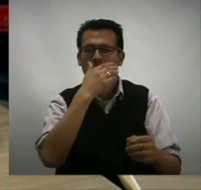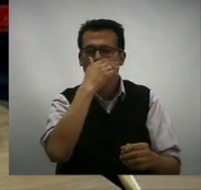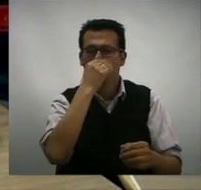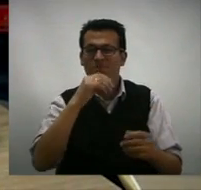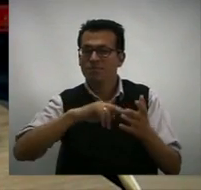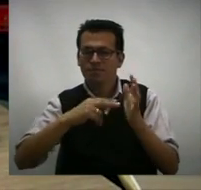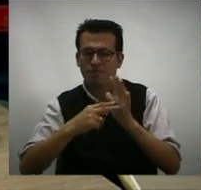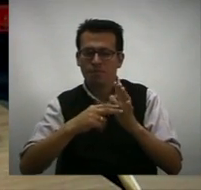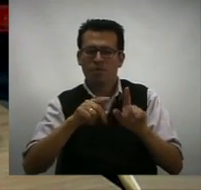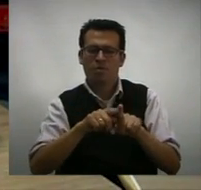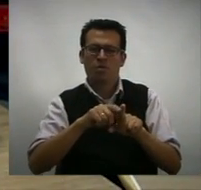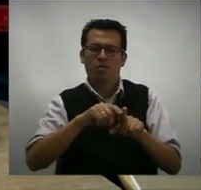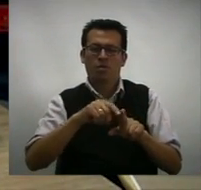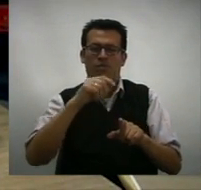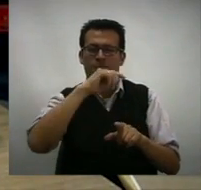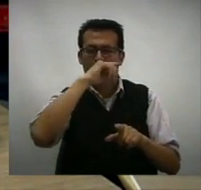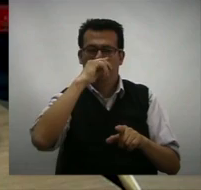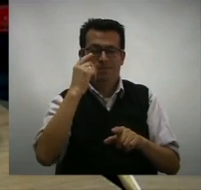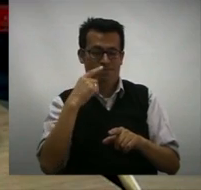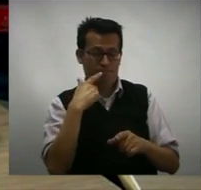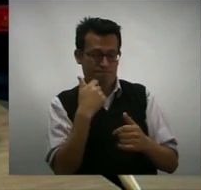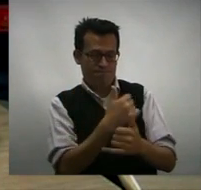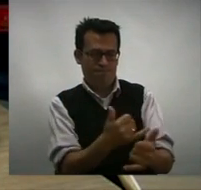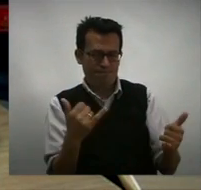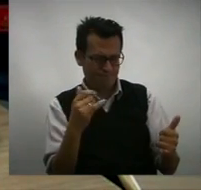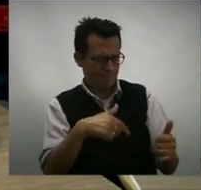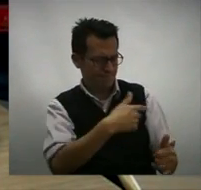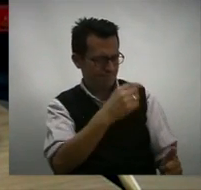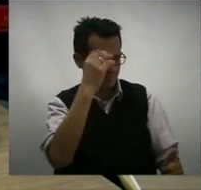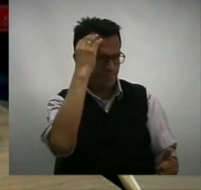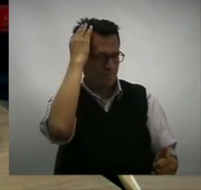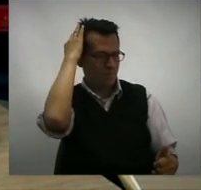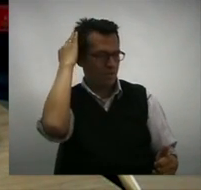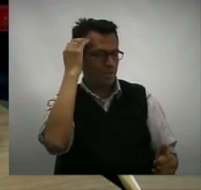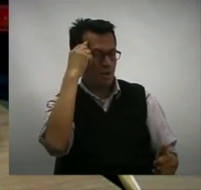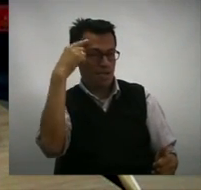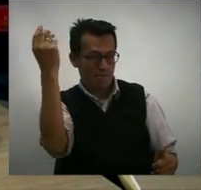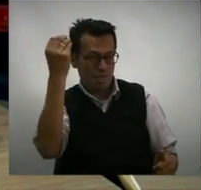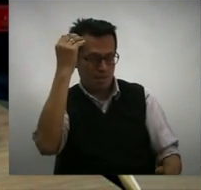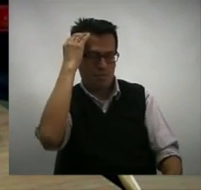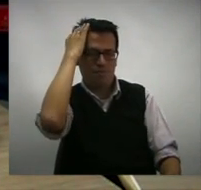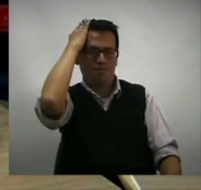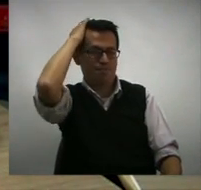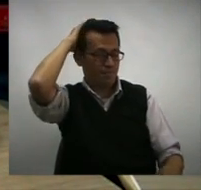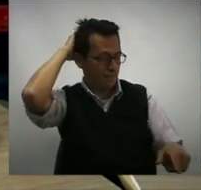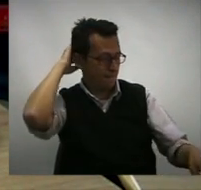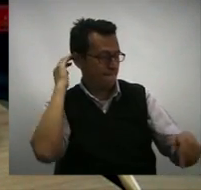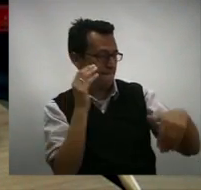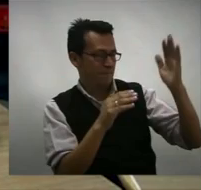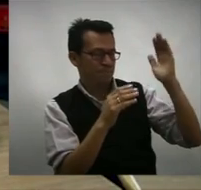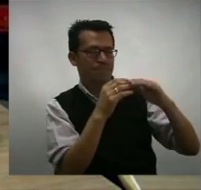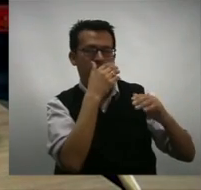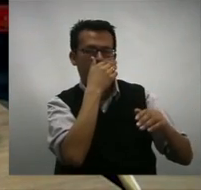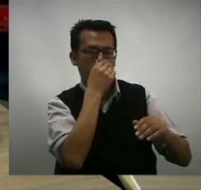realidad del alma no se deriva de su ilusión etérea o de un efecto ideológico. Existe en una esfera que está produciendo